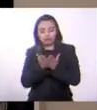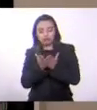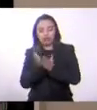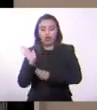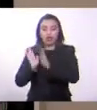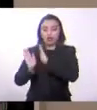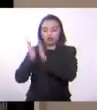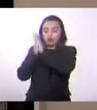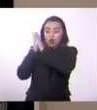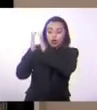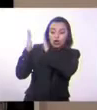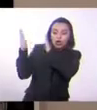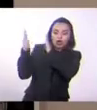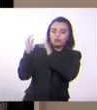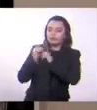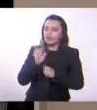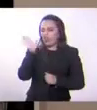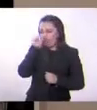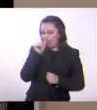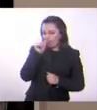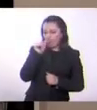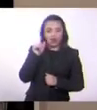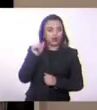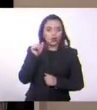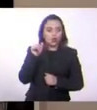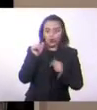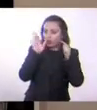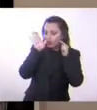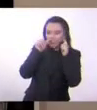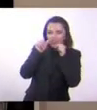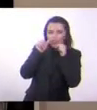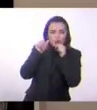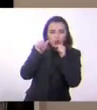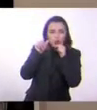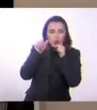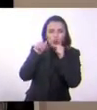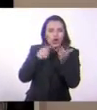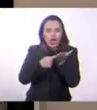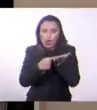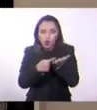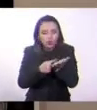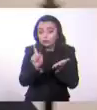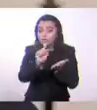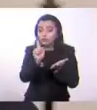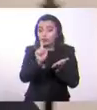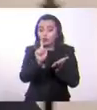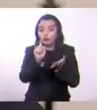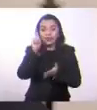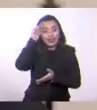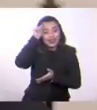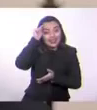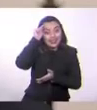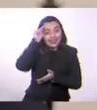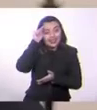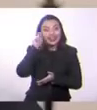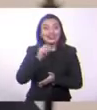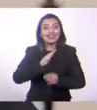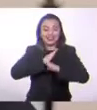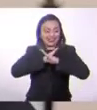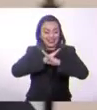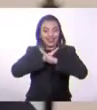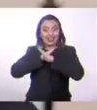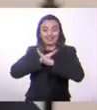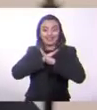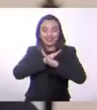y una tesis que se va a defender. Si decimos que algo no nos gustó, podemos decir, si es de una película, no